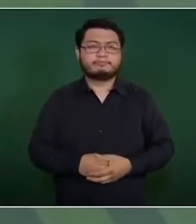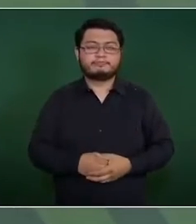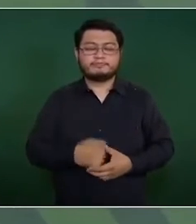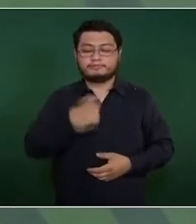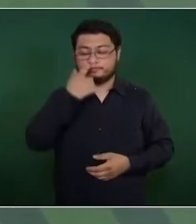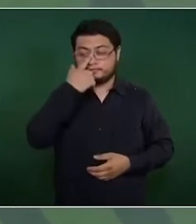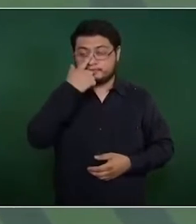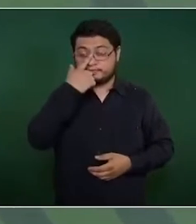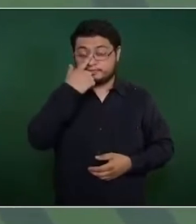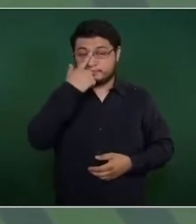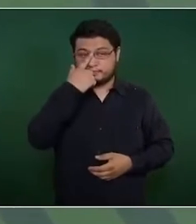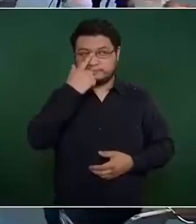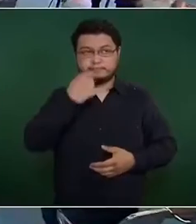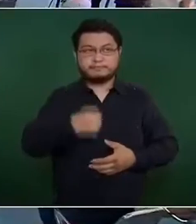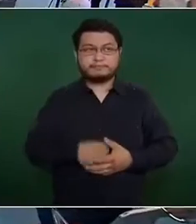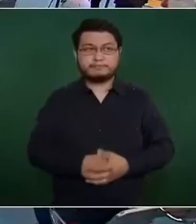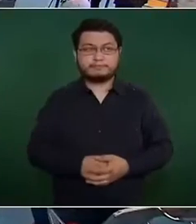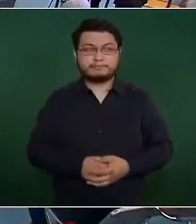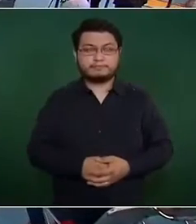Y